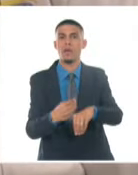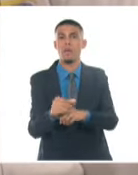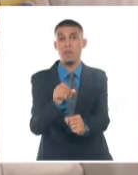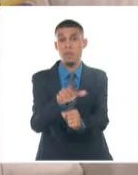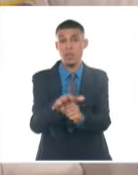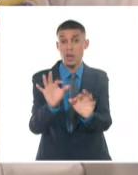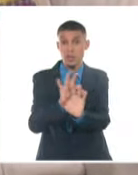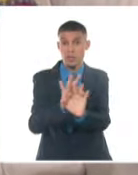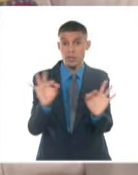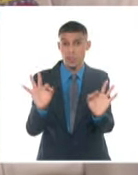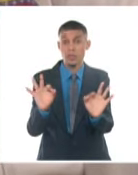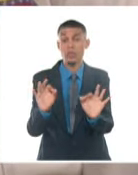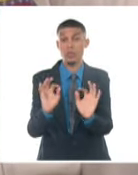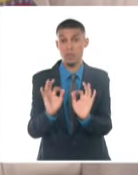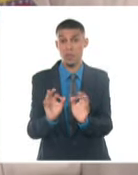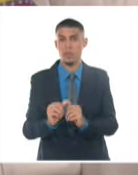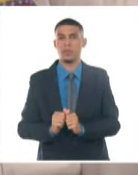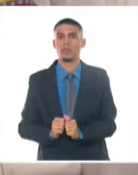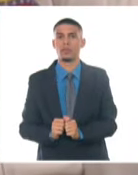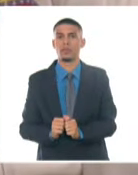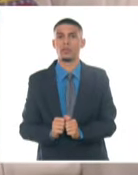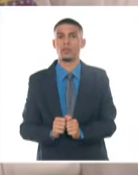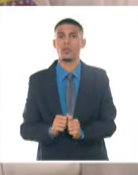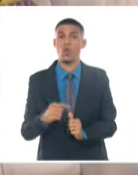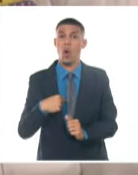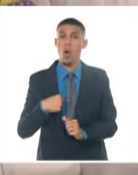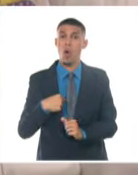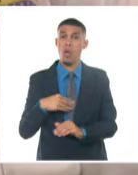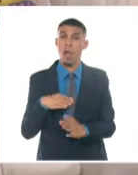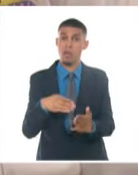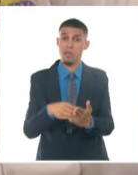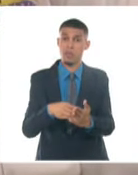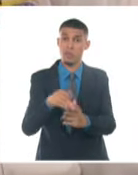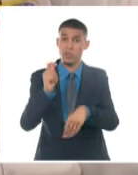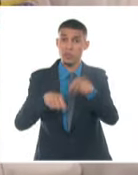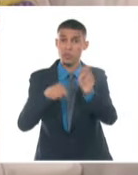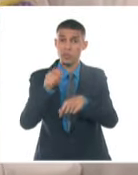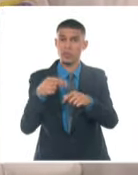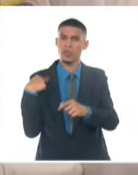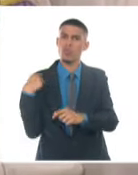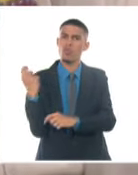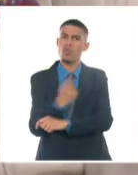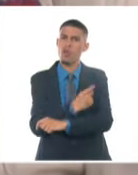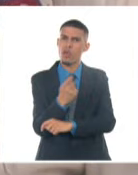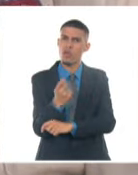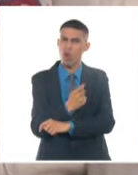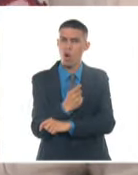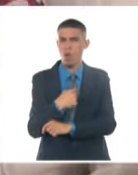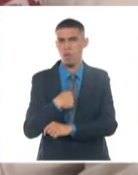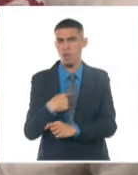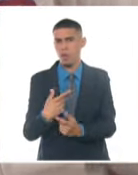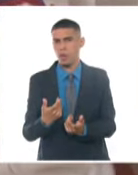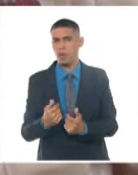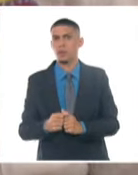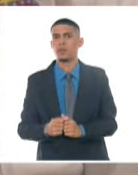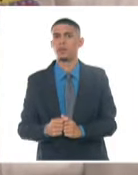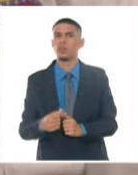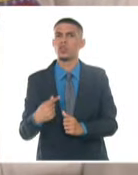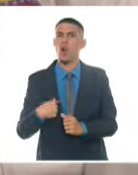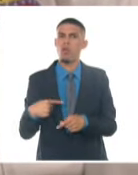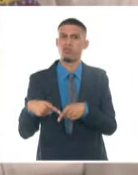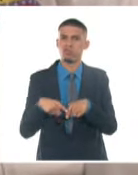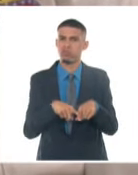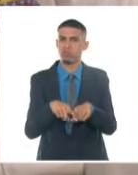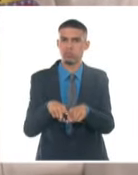tu todas las especialidades cuando cirugía y profesor drar Díaz fue con quien rot la